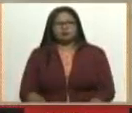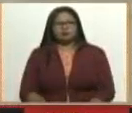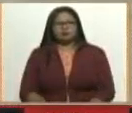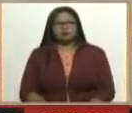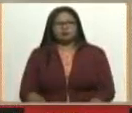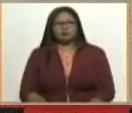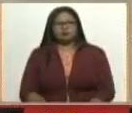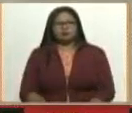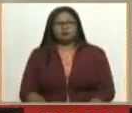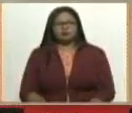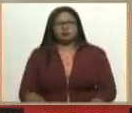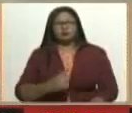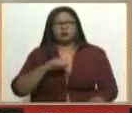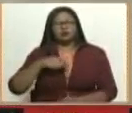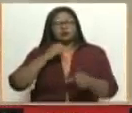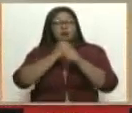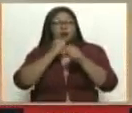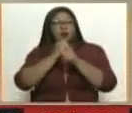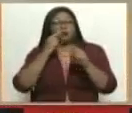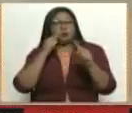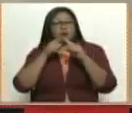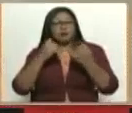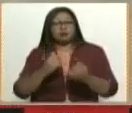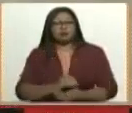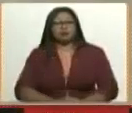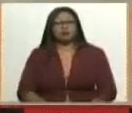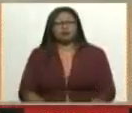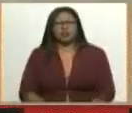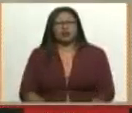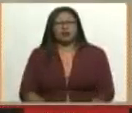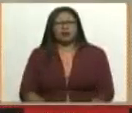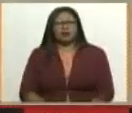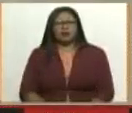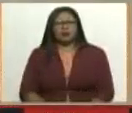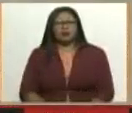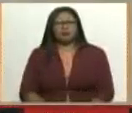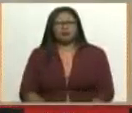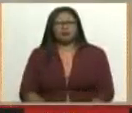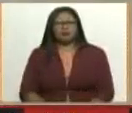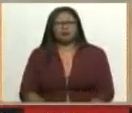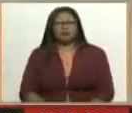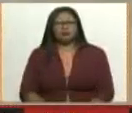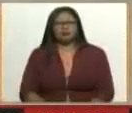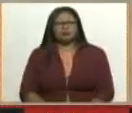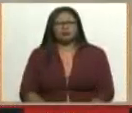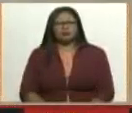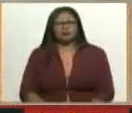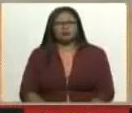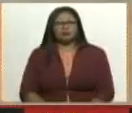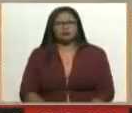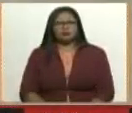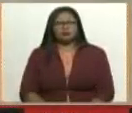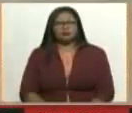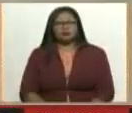los trabajadores de los medios de comunicación que se encuentran aquí presentes.